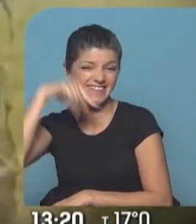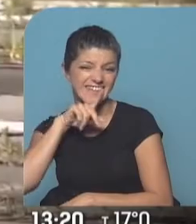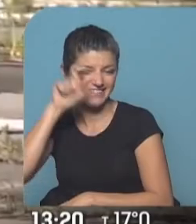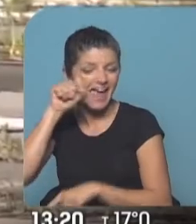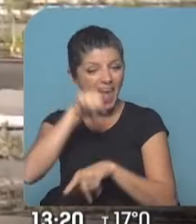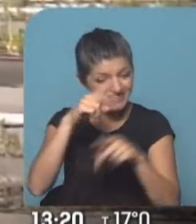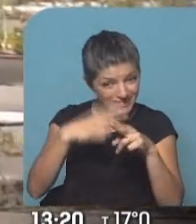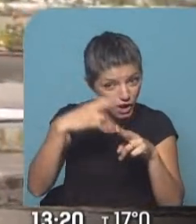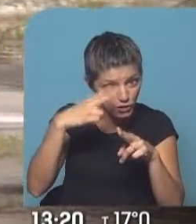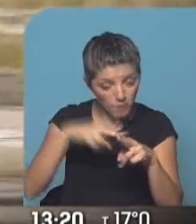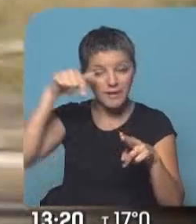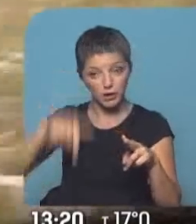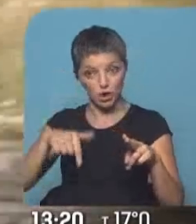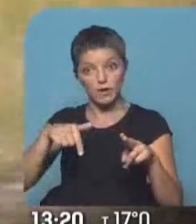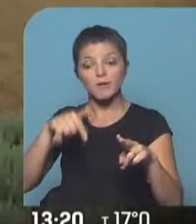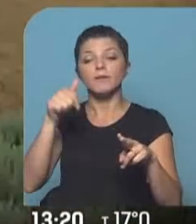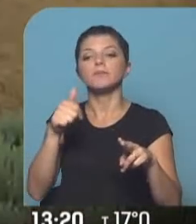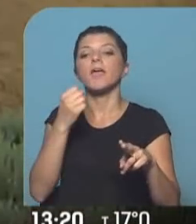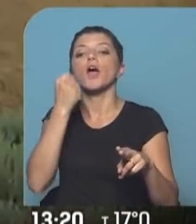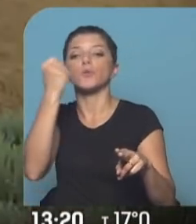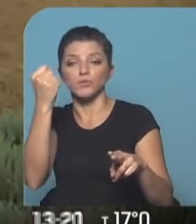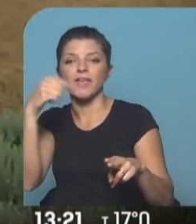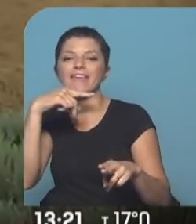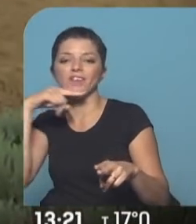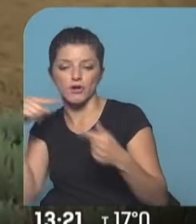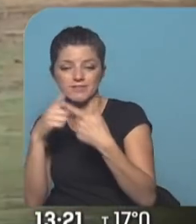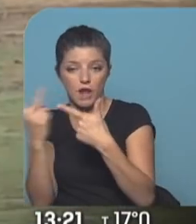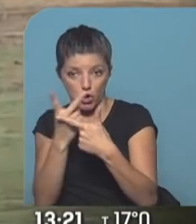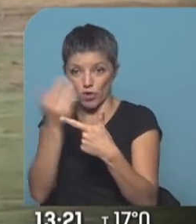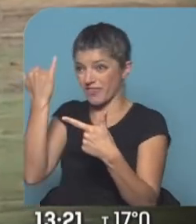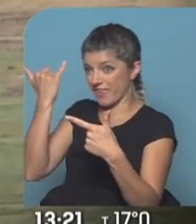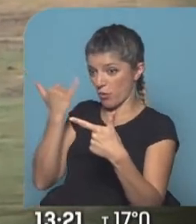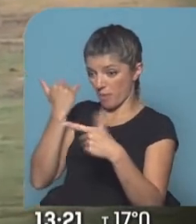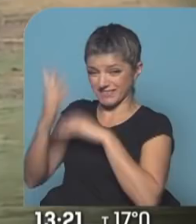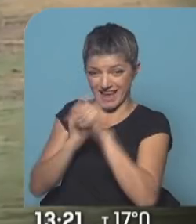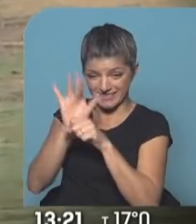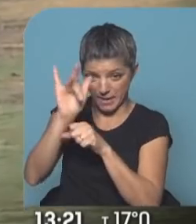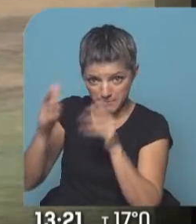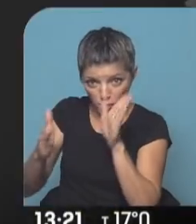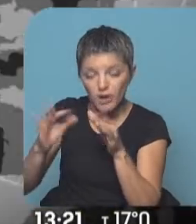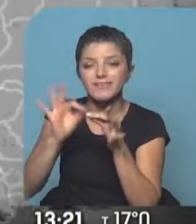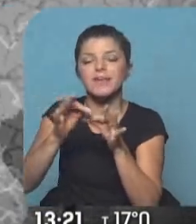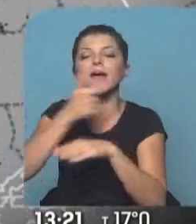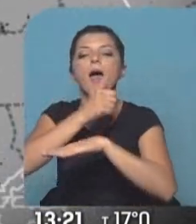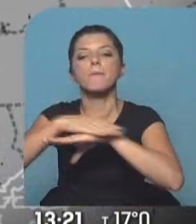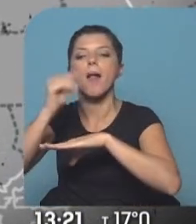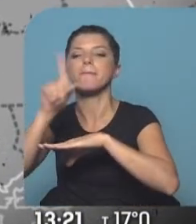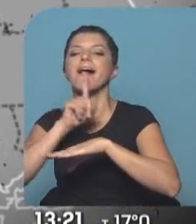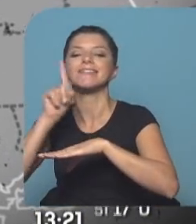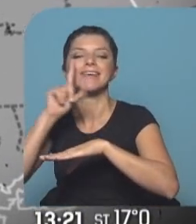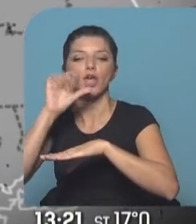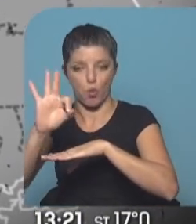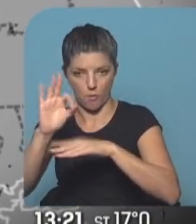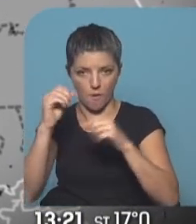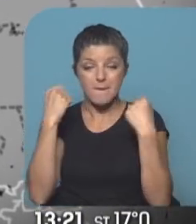Rusia está realizando con Bielorrusia desde el jueves y hasta el próximo miércoles en la zona del Mar Báltico. Las